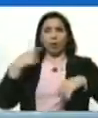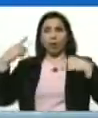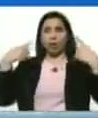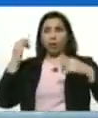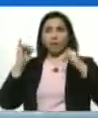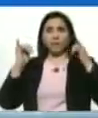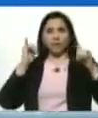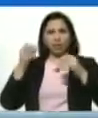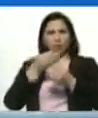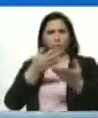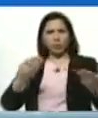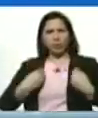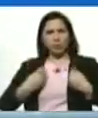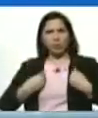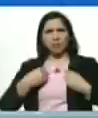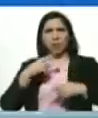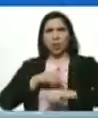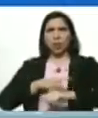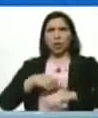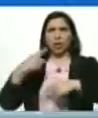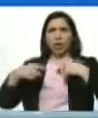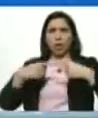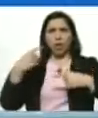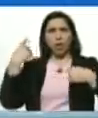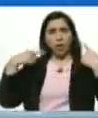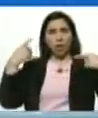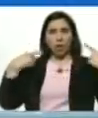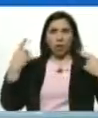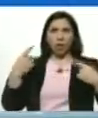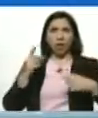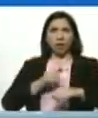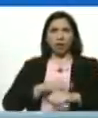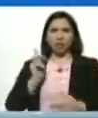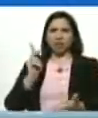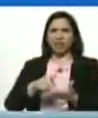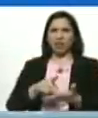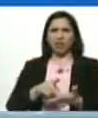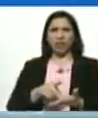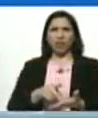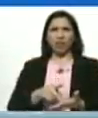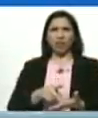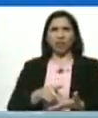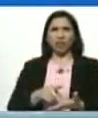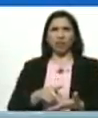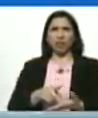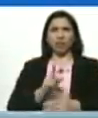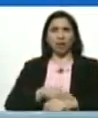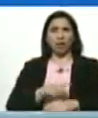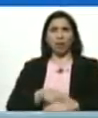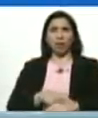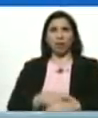fiestas ustedes han vivido a la hora loca cuando dice llegó la hora y sal escalona buena